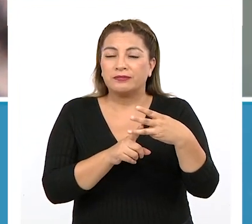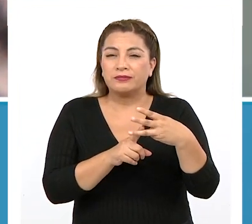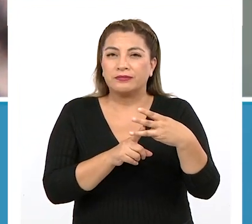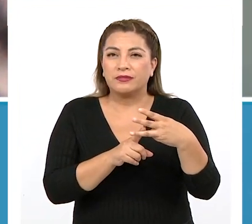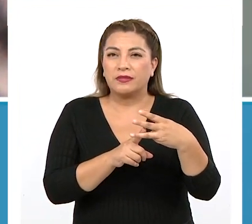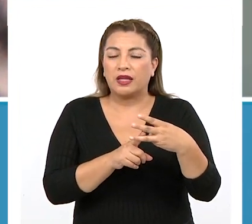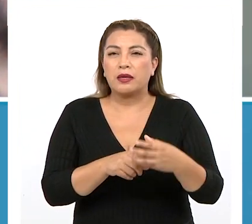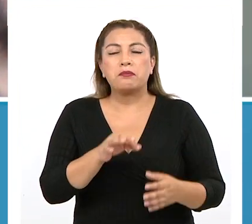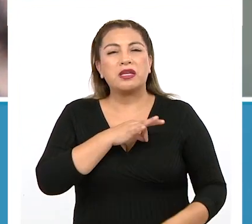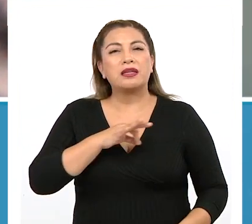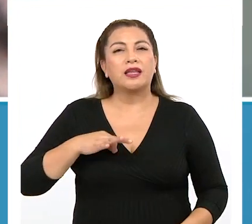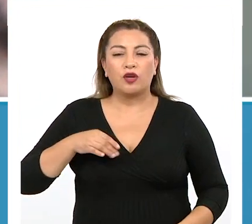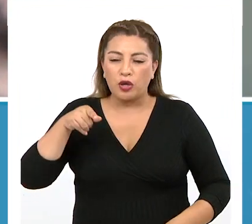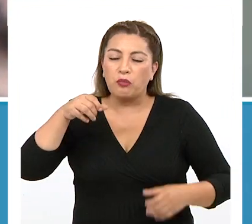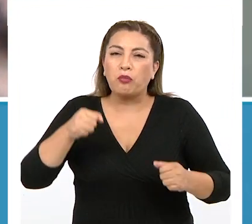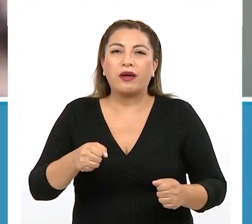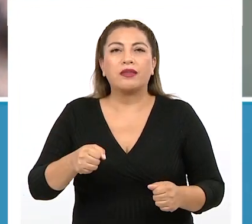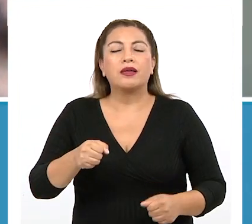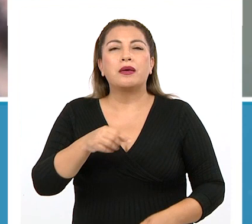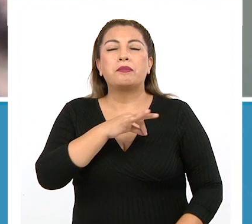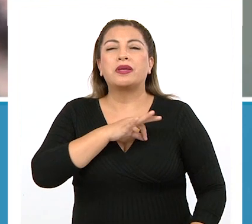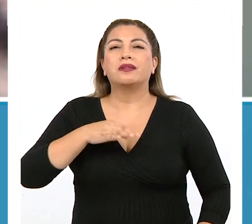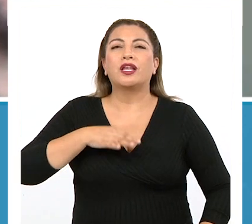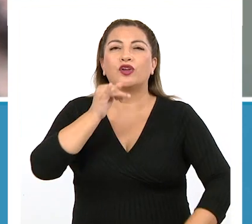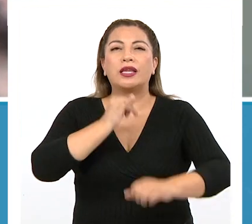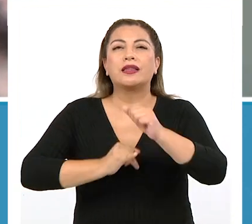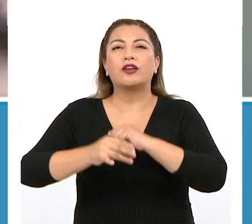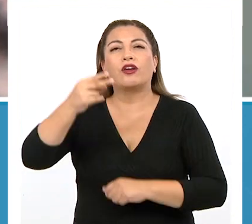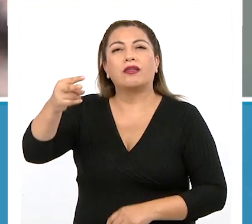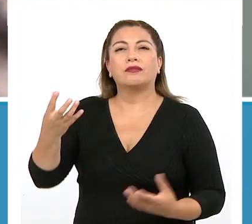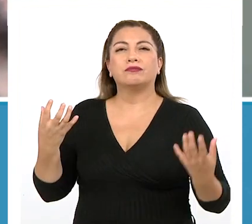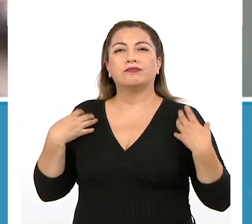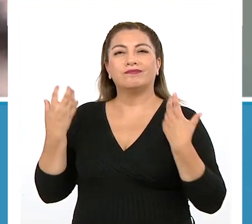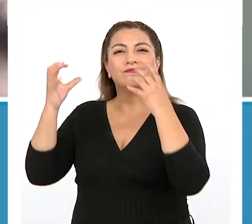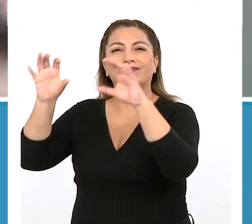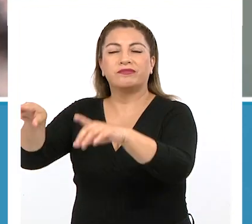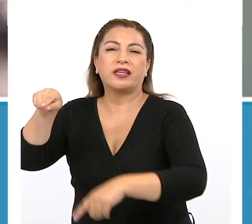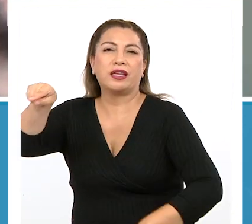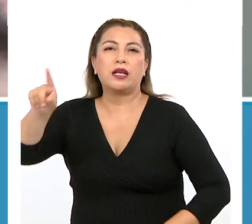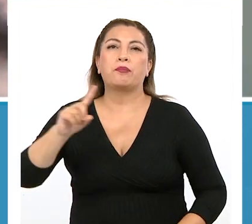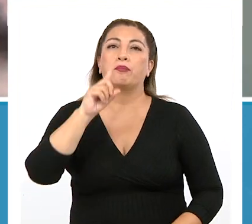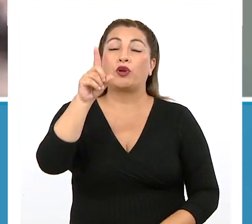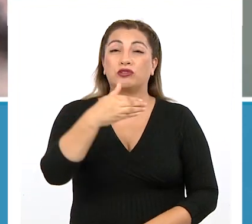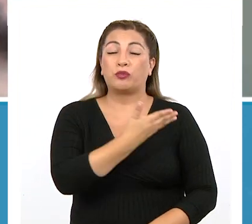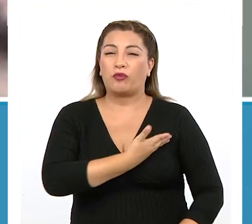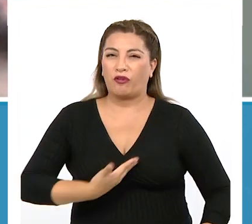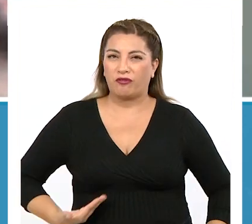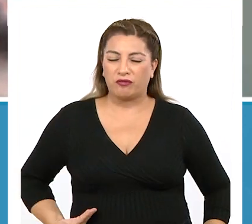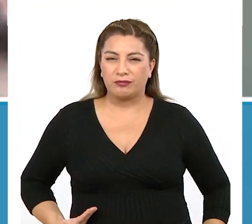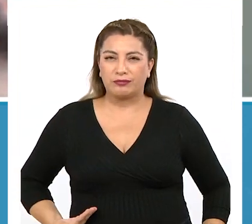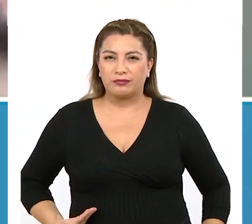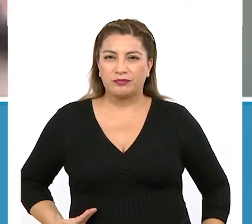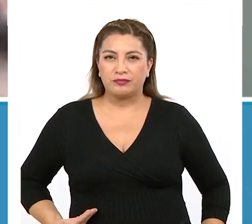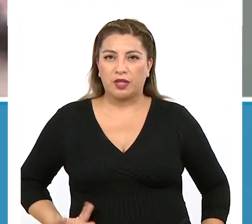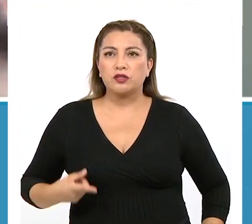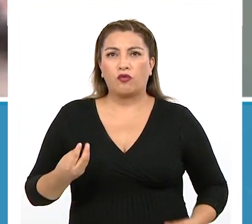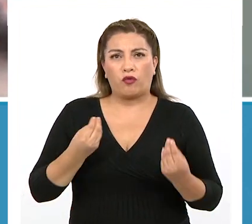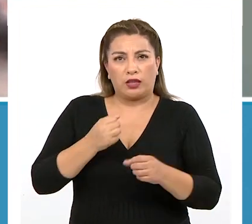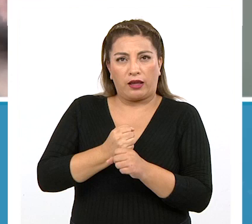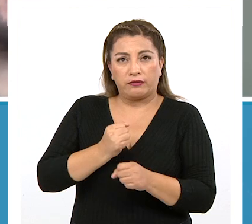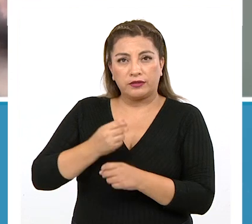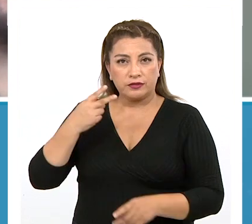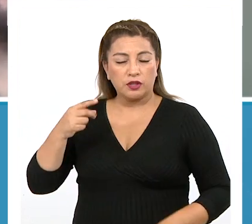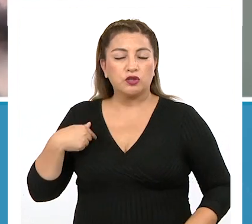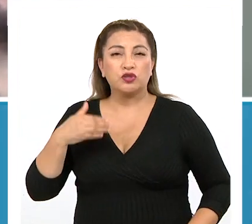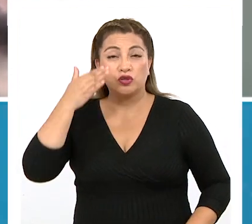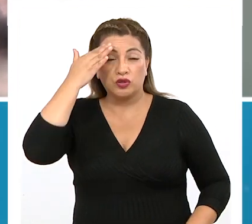de ministerio. Yo creo que el Ministerio del Interior va a ser el ministerio que va a ser muy cotizado en el próximo gobierno, porque si ahí se hace un buen trabajo, yo